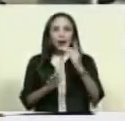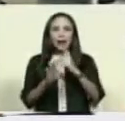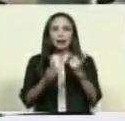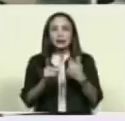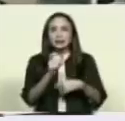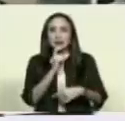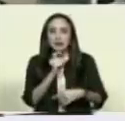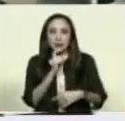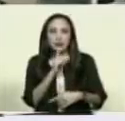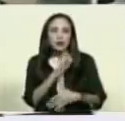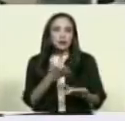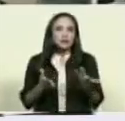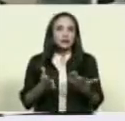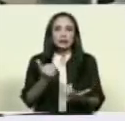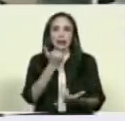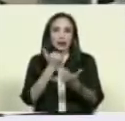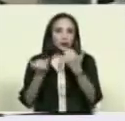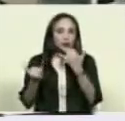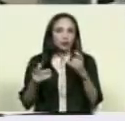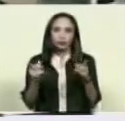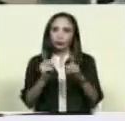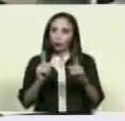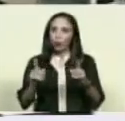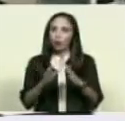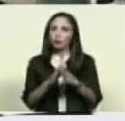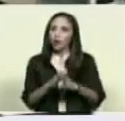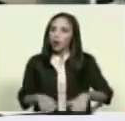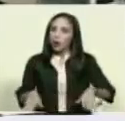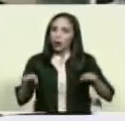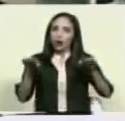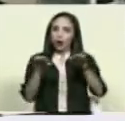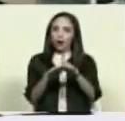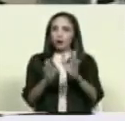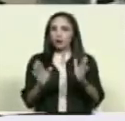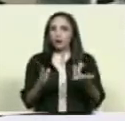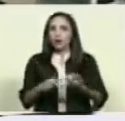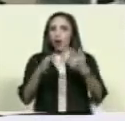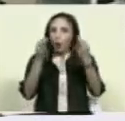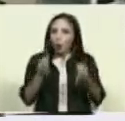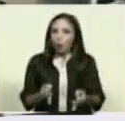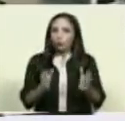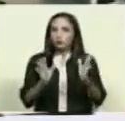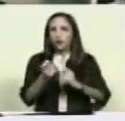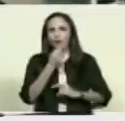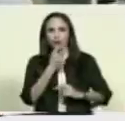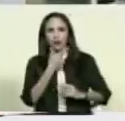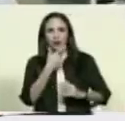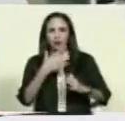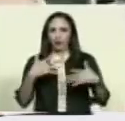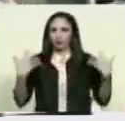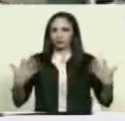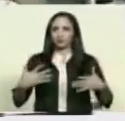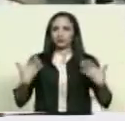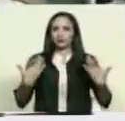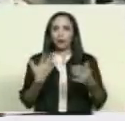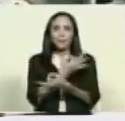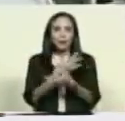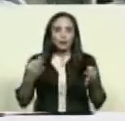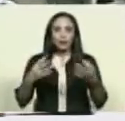la vida sea más justa, más igual, más feliz, más bonita, más